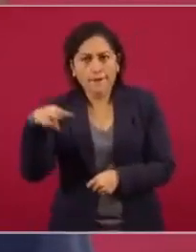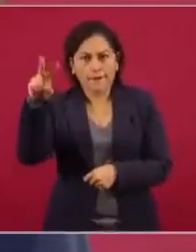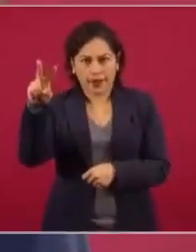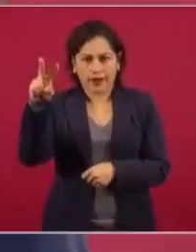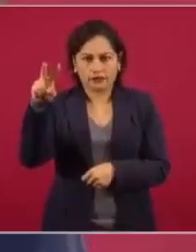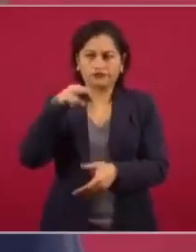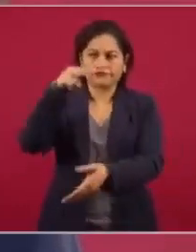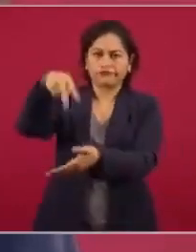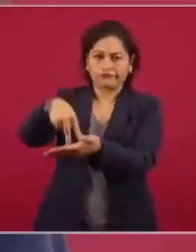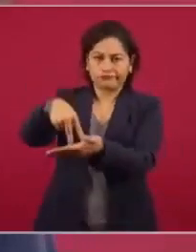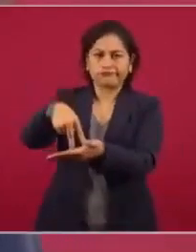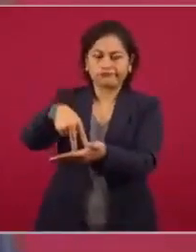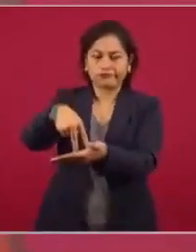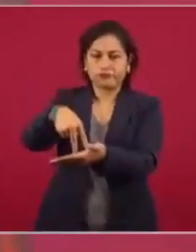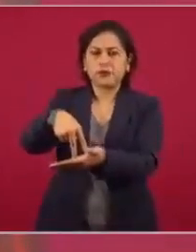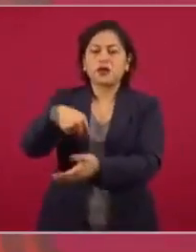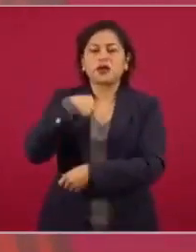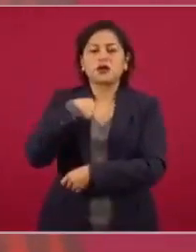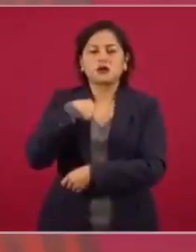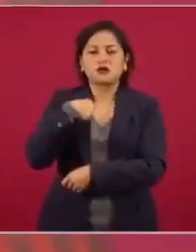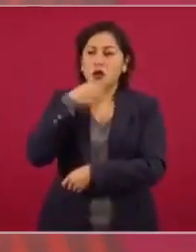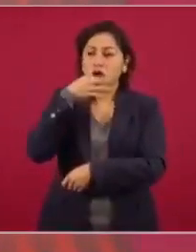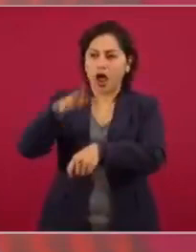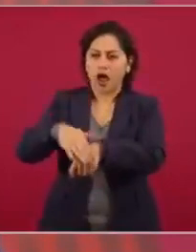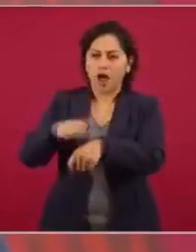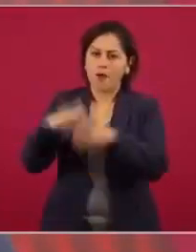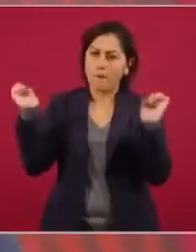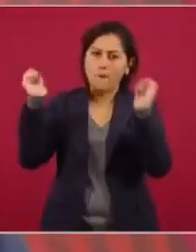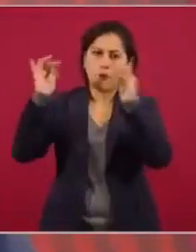y pues no hay mítines.